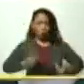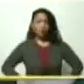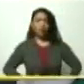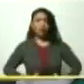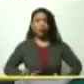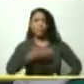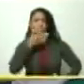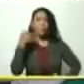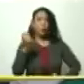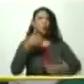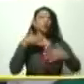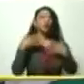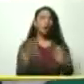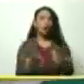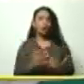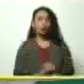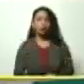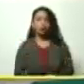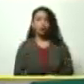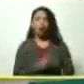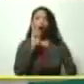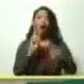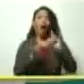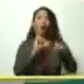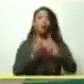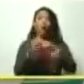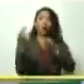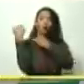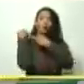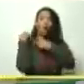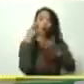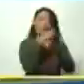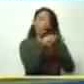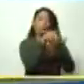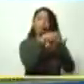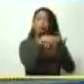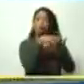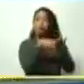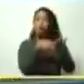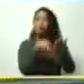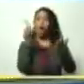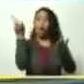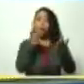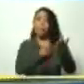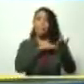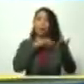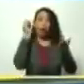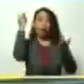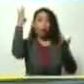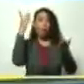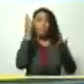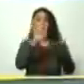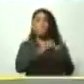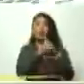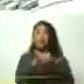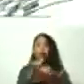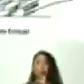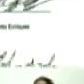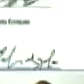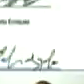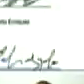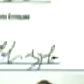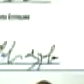que algunos corresponsales que escriben desde Madrid desde Miami desde Nueva York